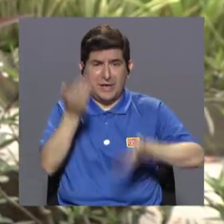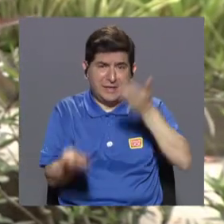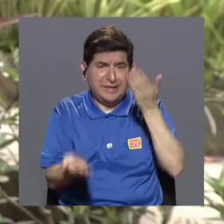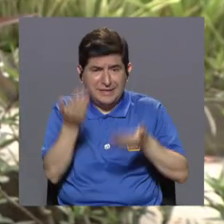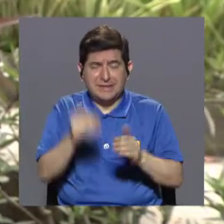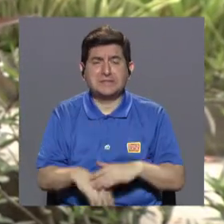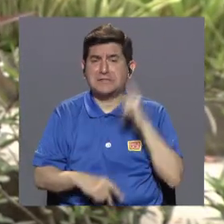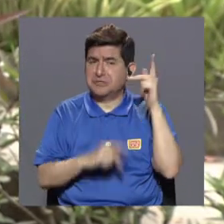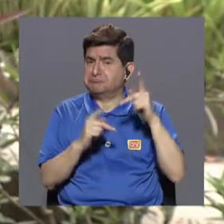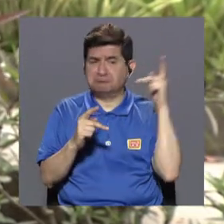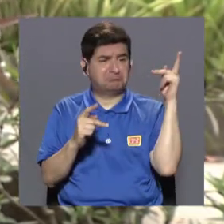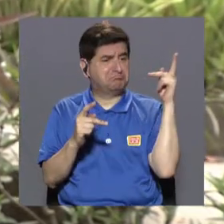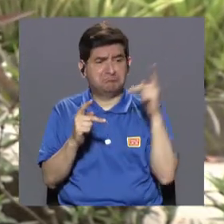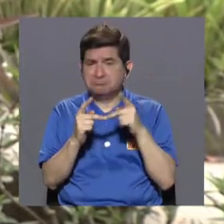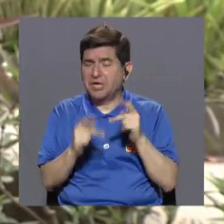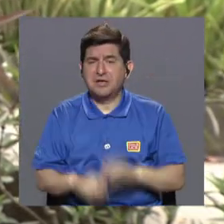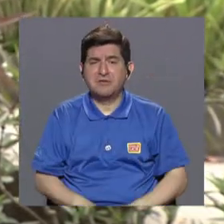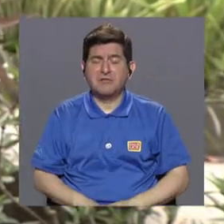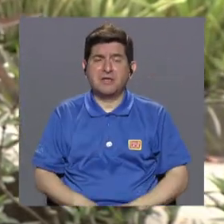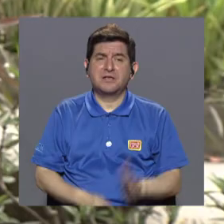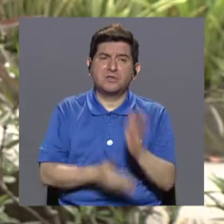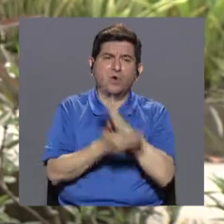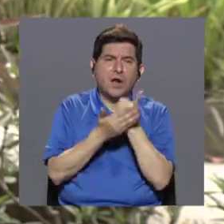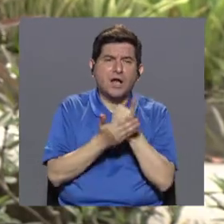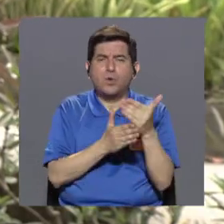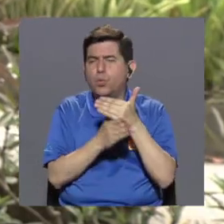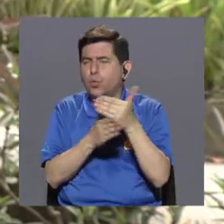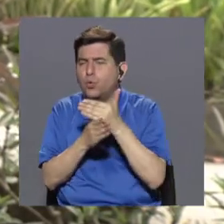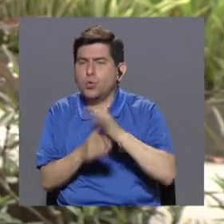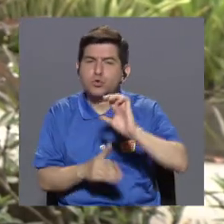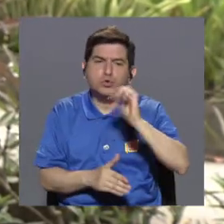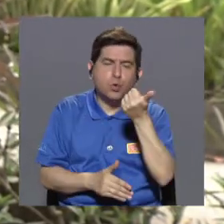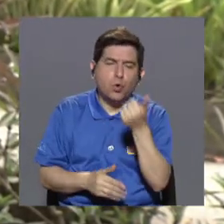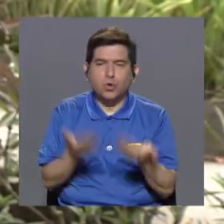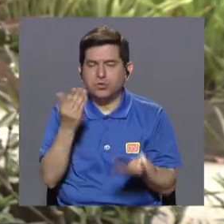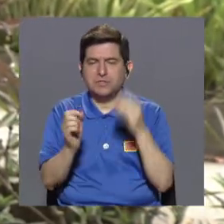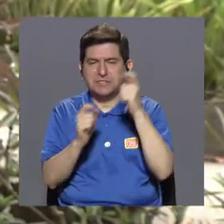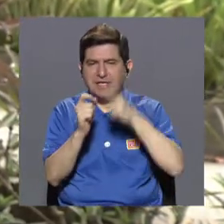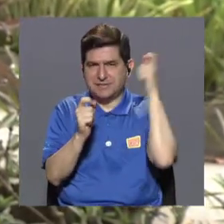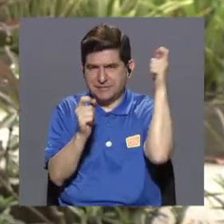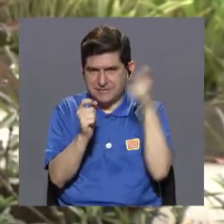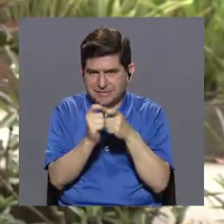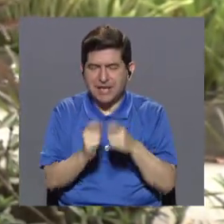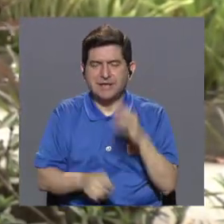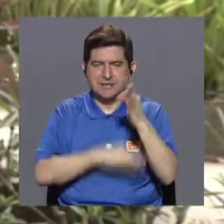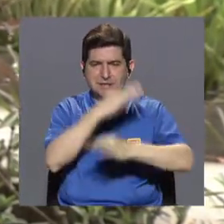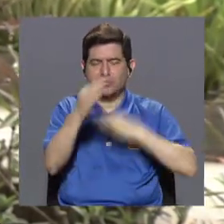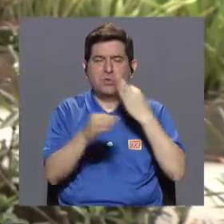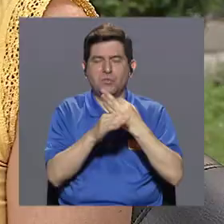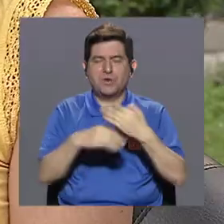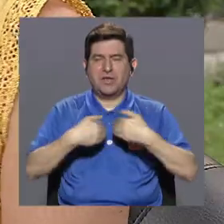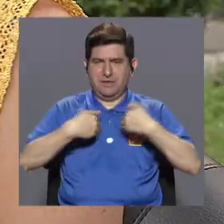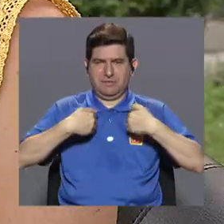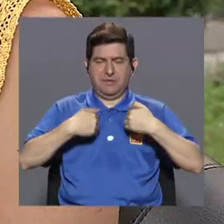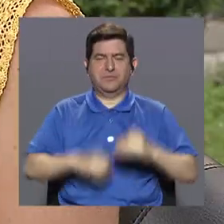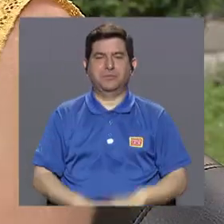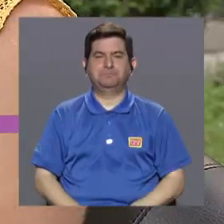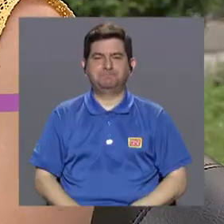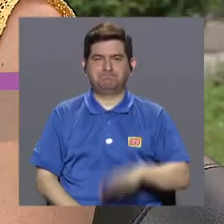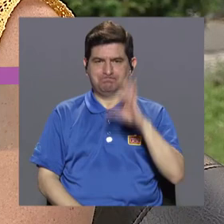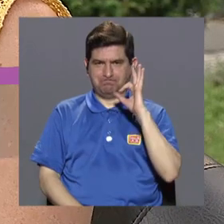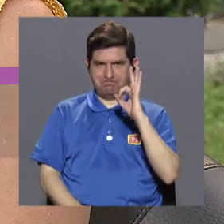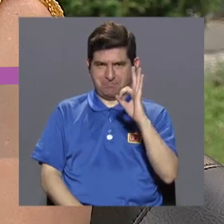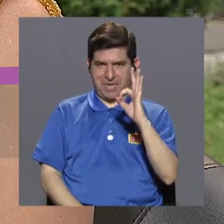se pueden perfectamente, algunos compartir, otros son más específicos por especie, pero sí, claro. Ok, bueno, vamos a